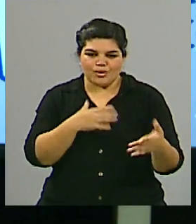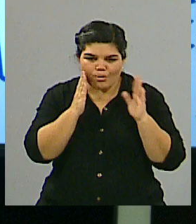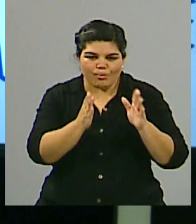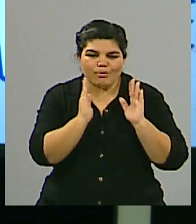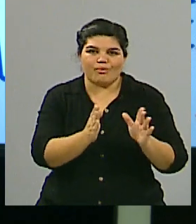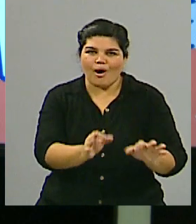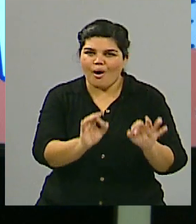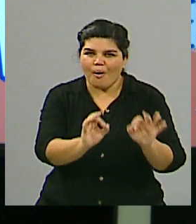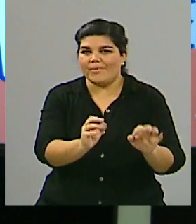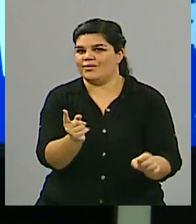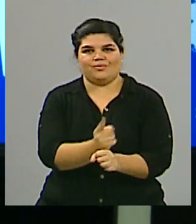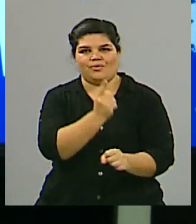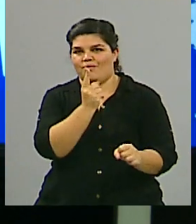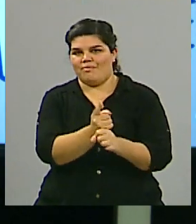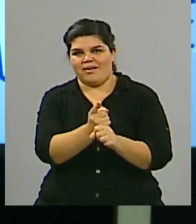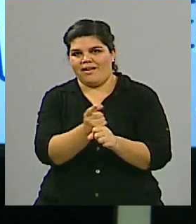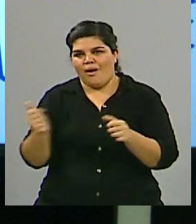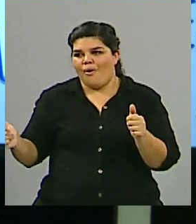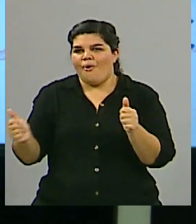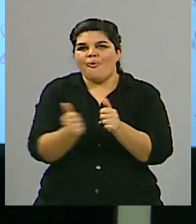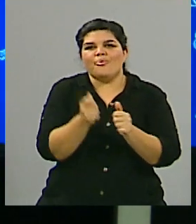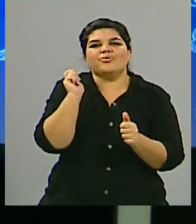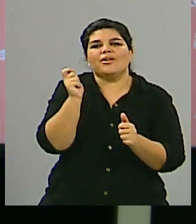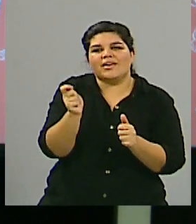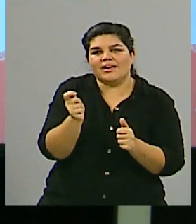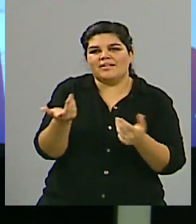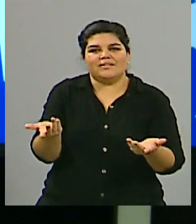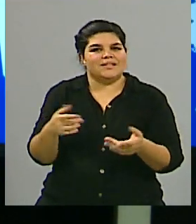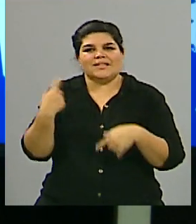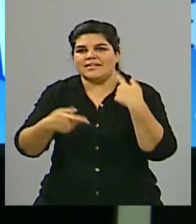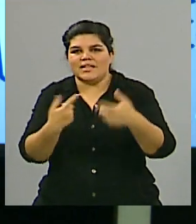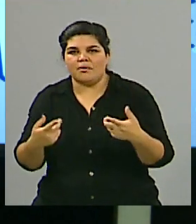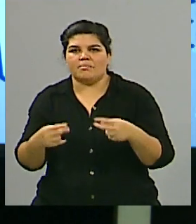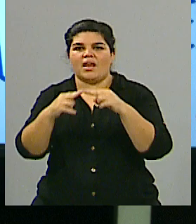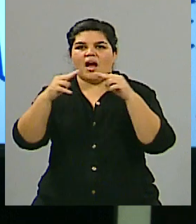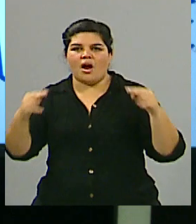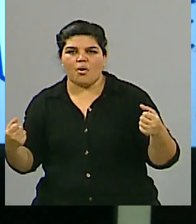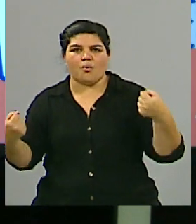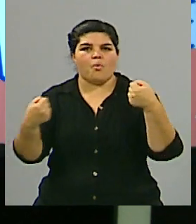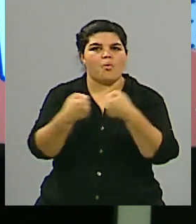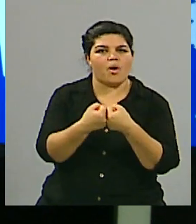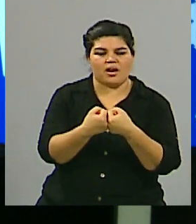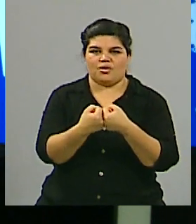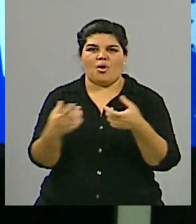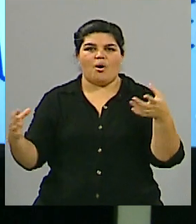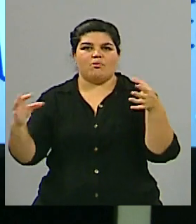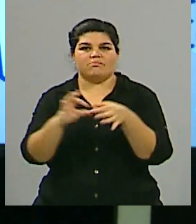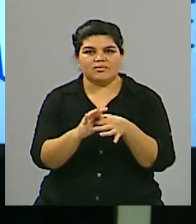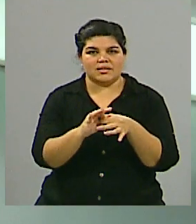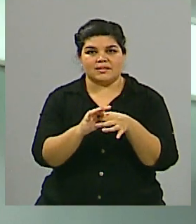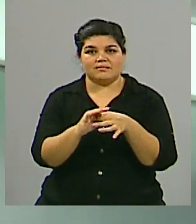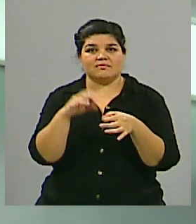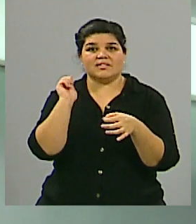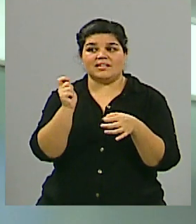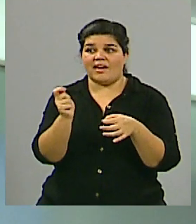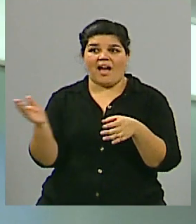que establecer permanentemente pacto, compromiso entre los propios, entre quienes la habitan.